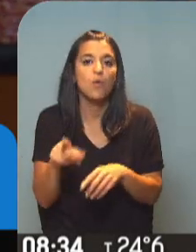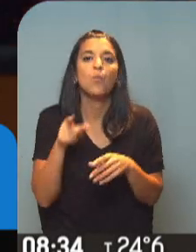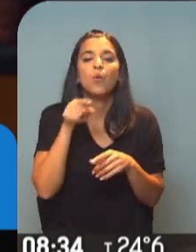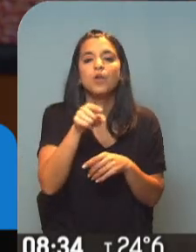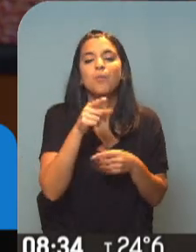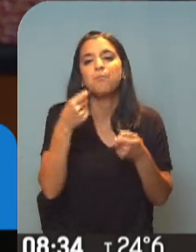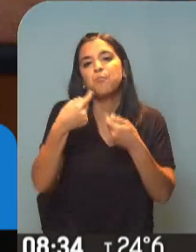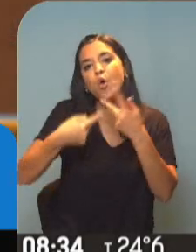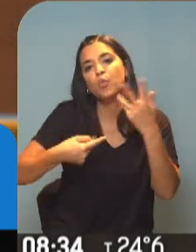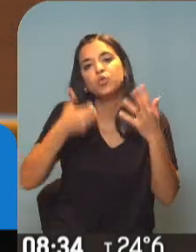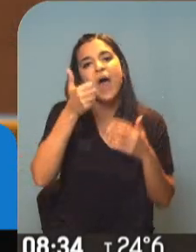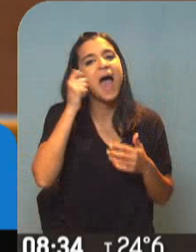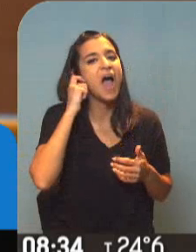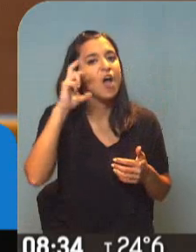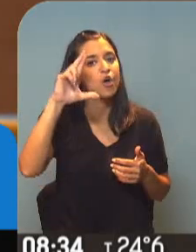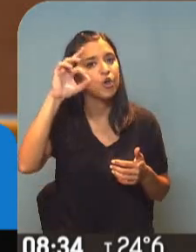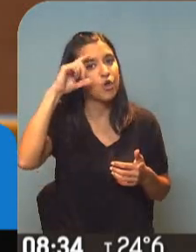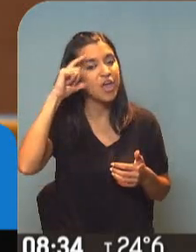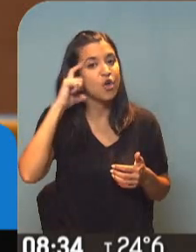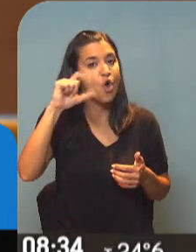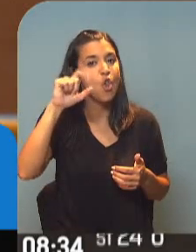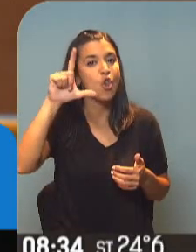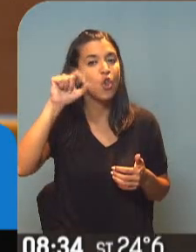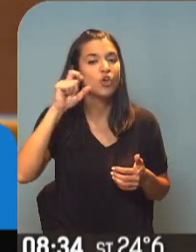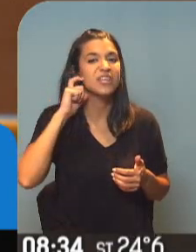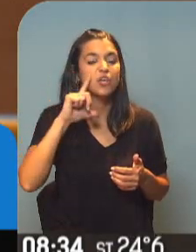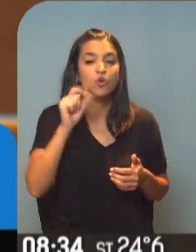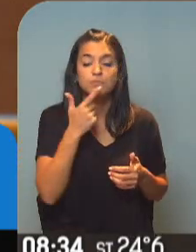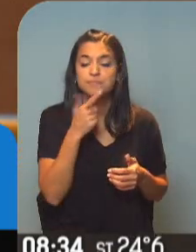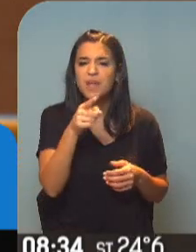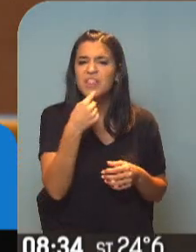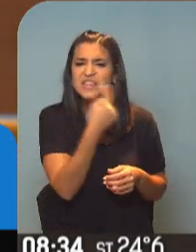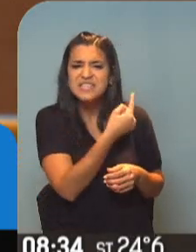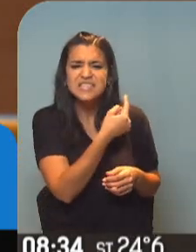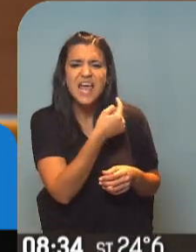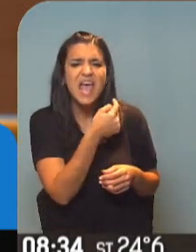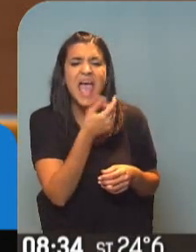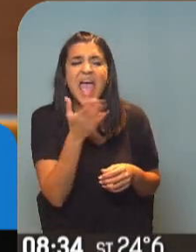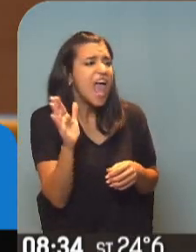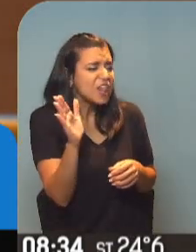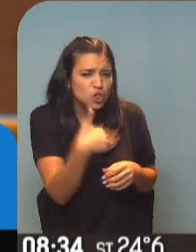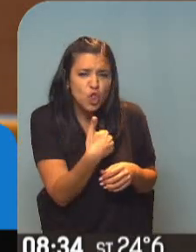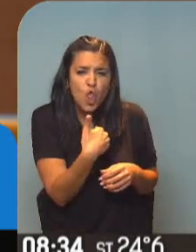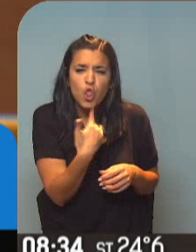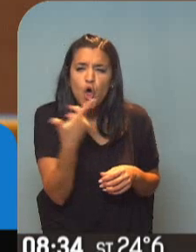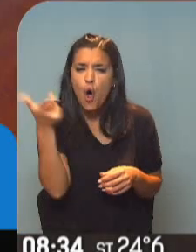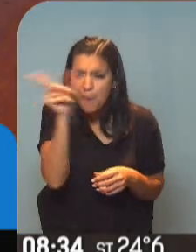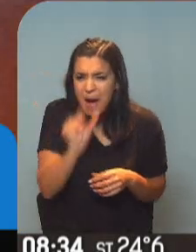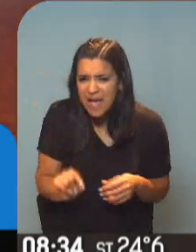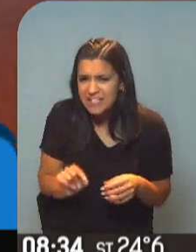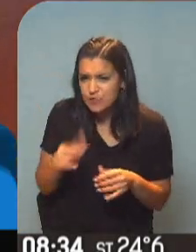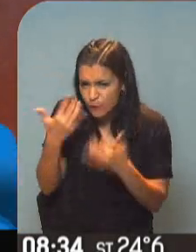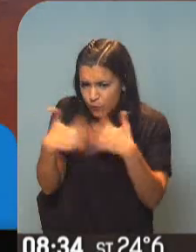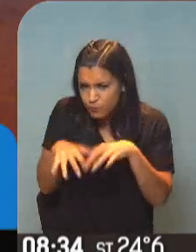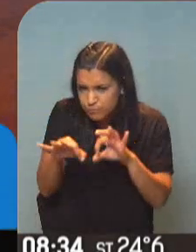por ejemplo cualquiera que nos está escuchando ahora funciona en todo el país se enriquece en esos aparece lo directa bueno como